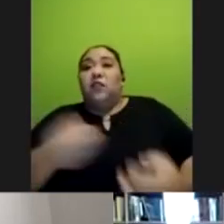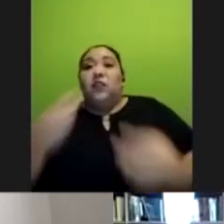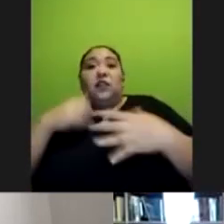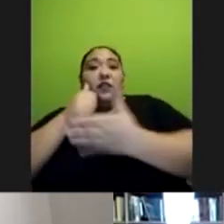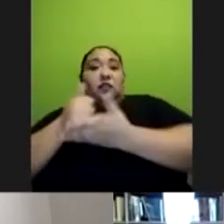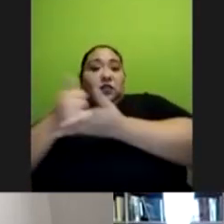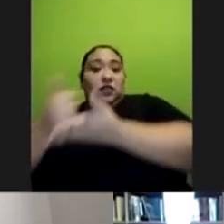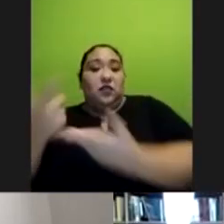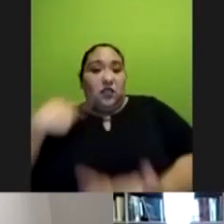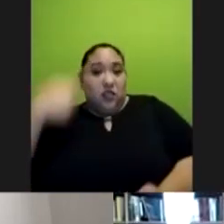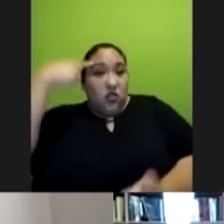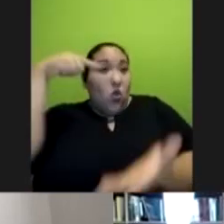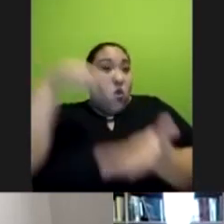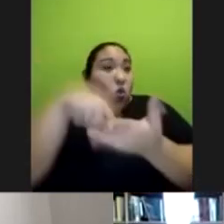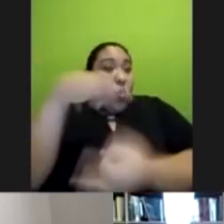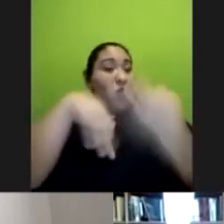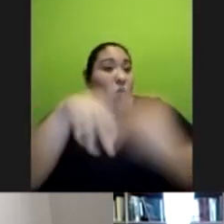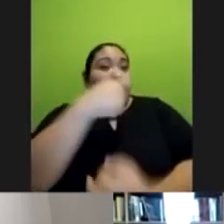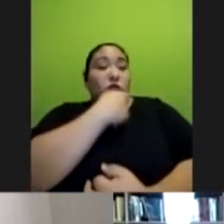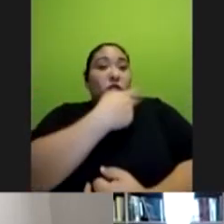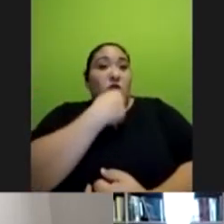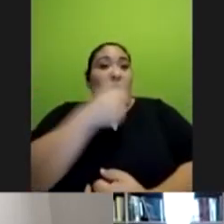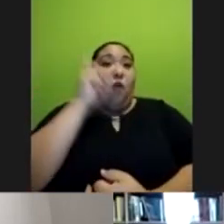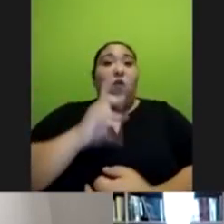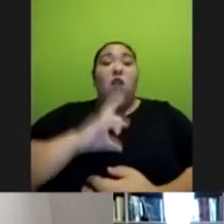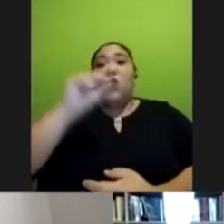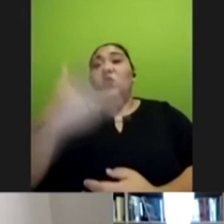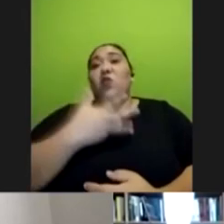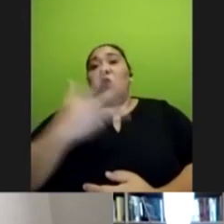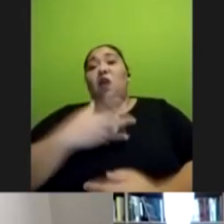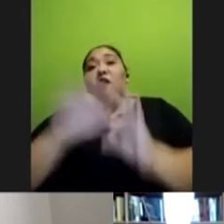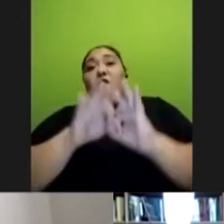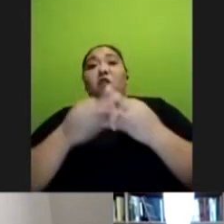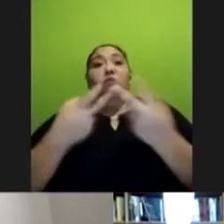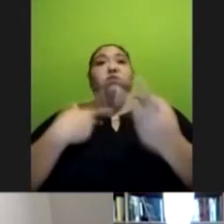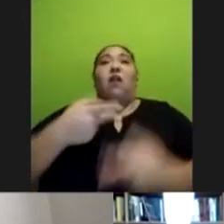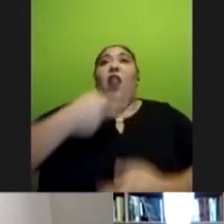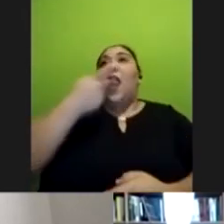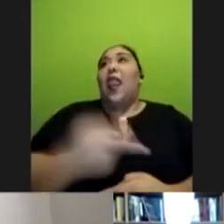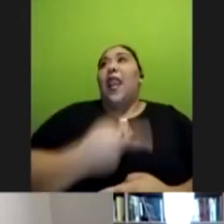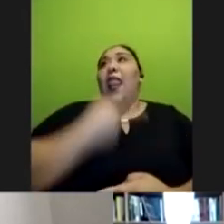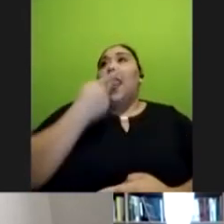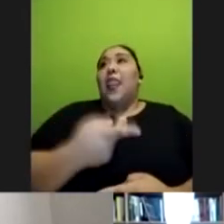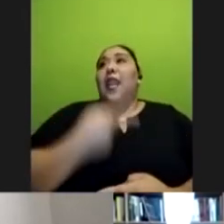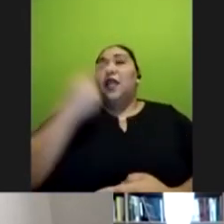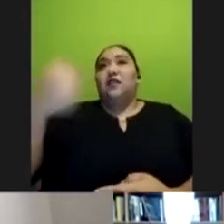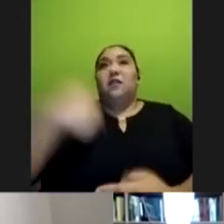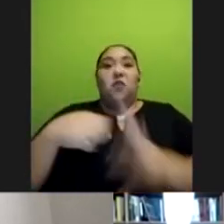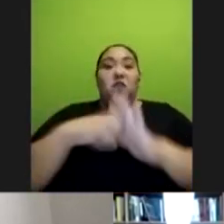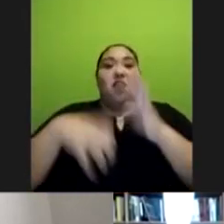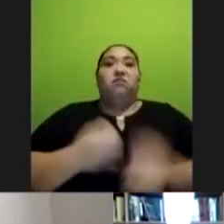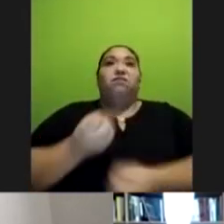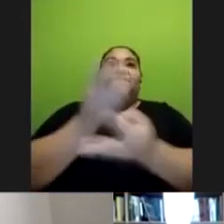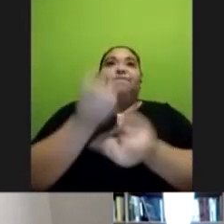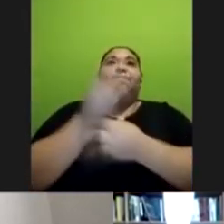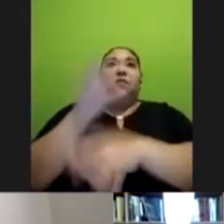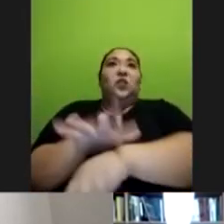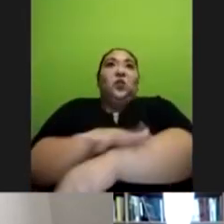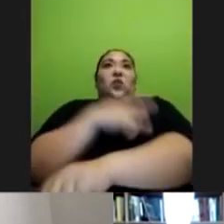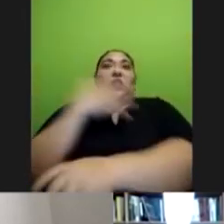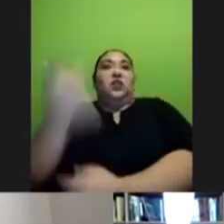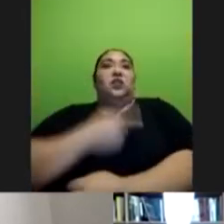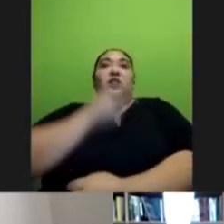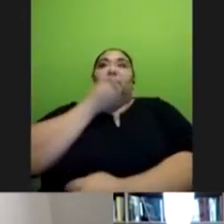verbalizar que tenemos nosotros, de, ay, me siento mal, estoy frustrada, estoy enojada, estoy harta, necesito